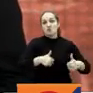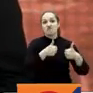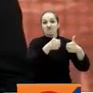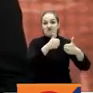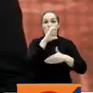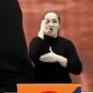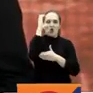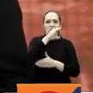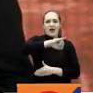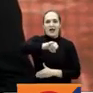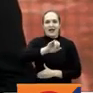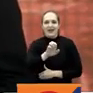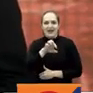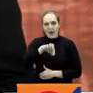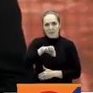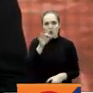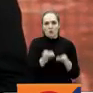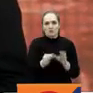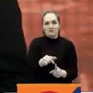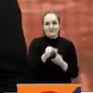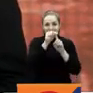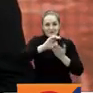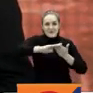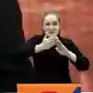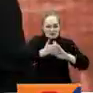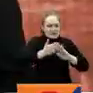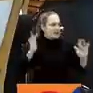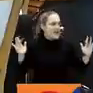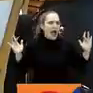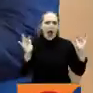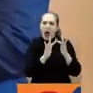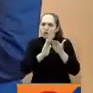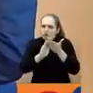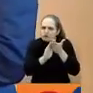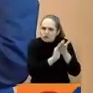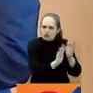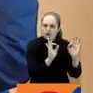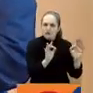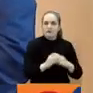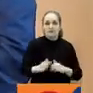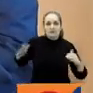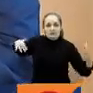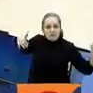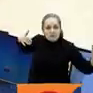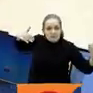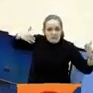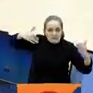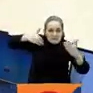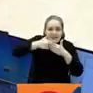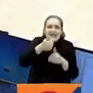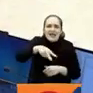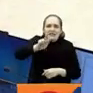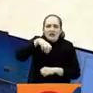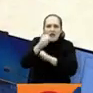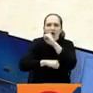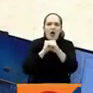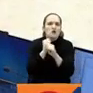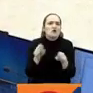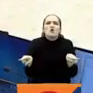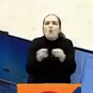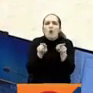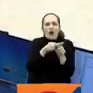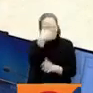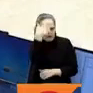y reparación de delitos cometidos en el conflicto. Culminaron 17 años de examen a Colombia por parte de la Corte